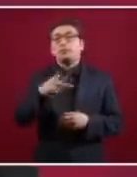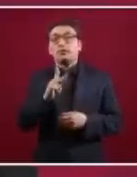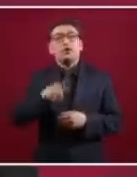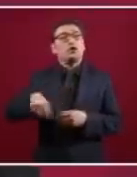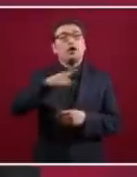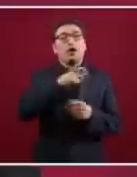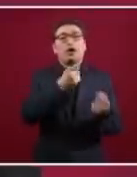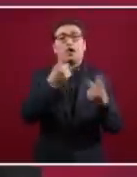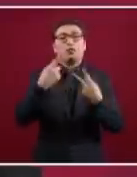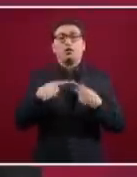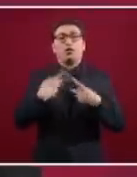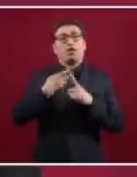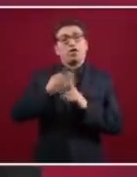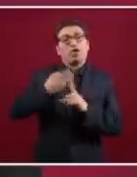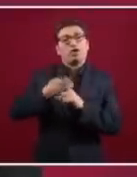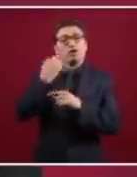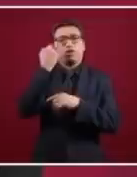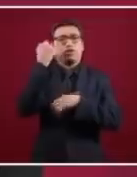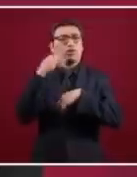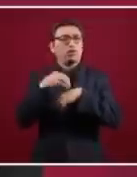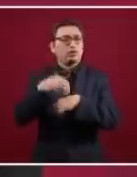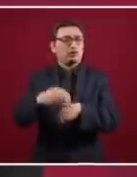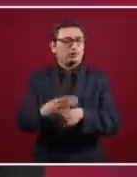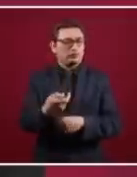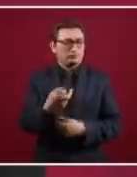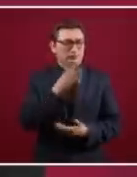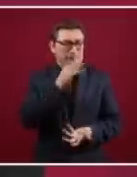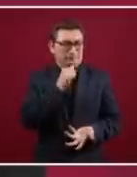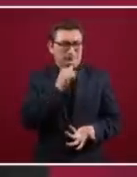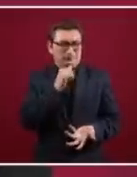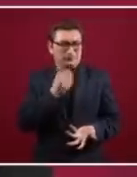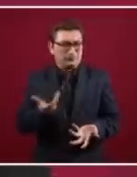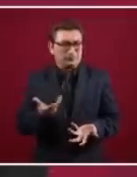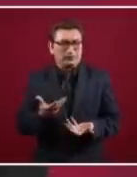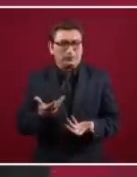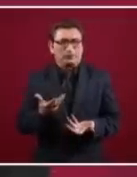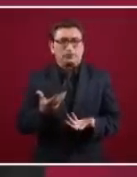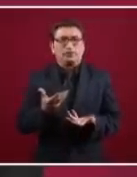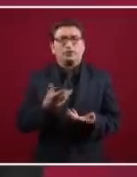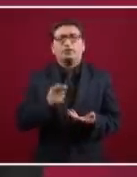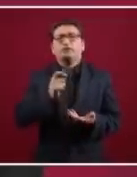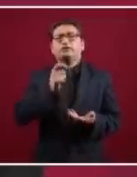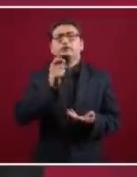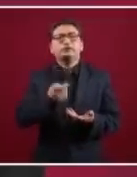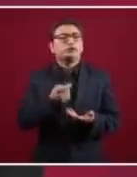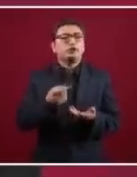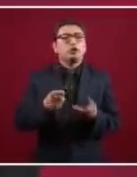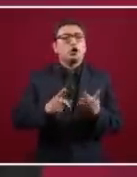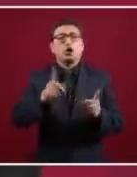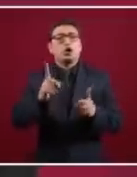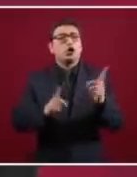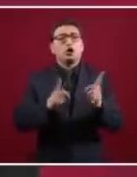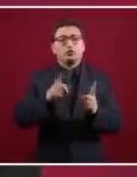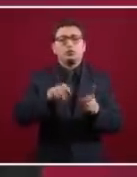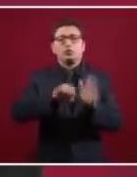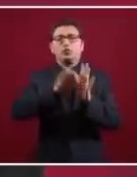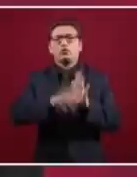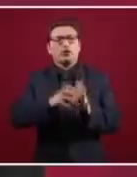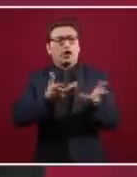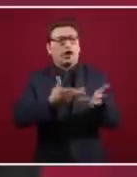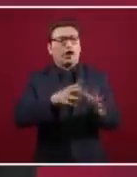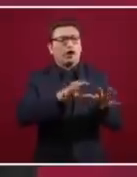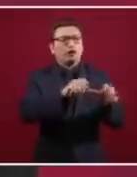amarillismo si poner en tela de juicio una acción